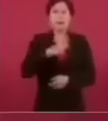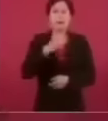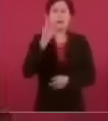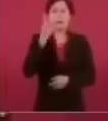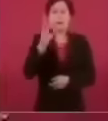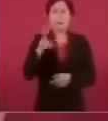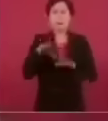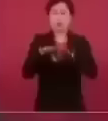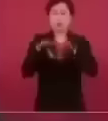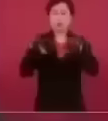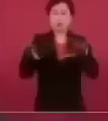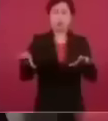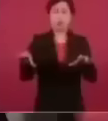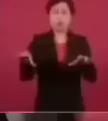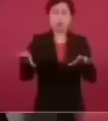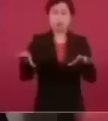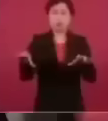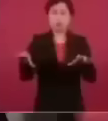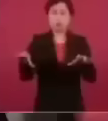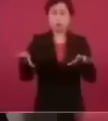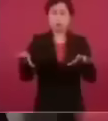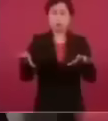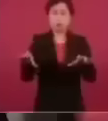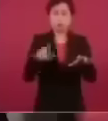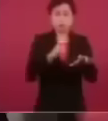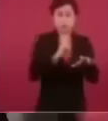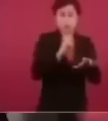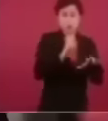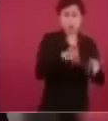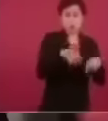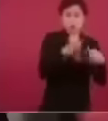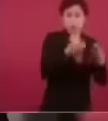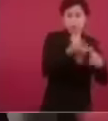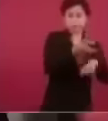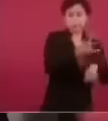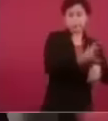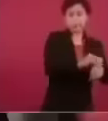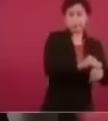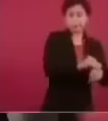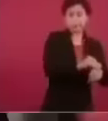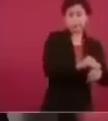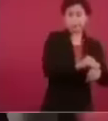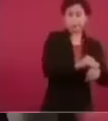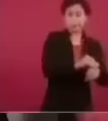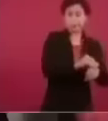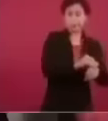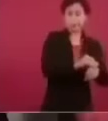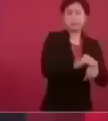uno que se les concesionó en el gobierno